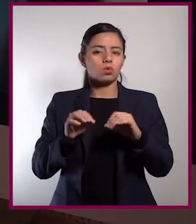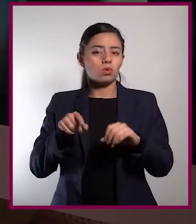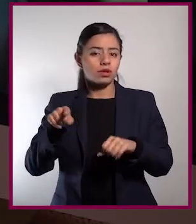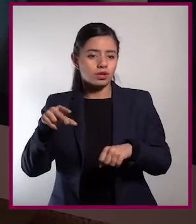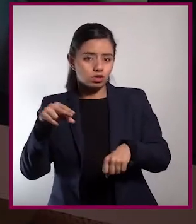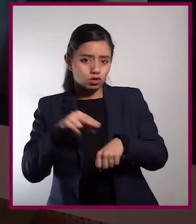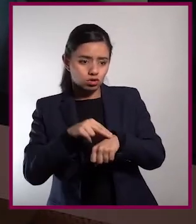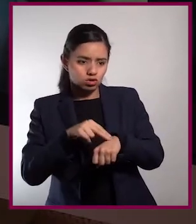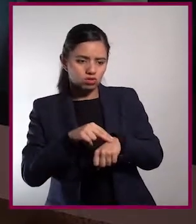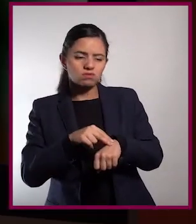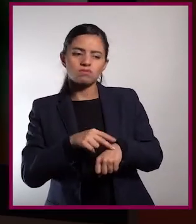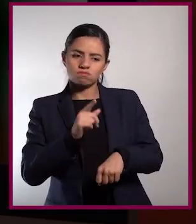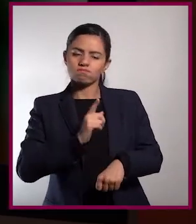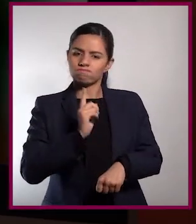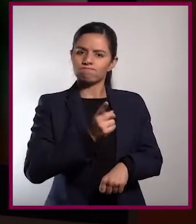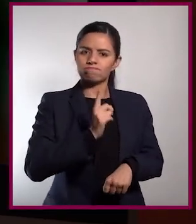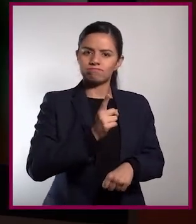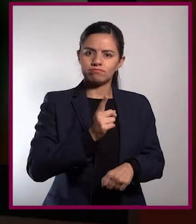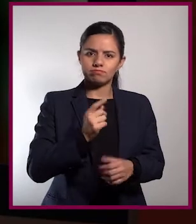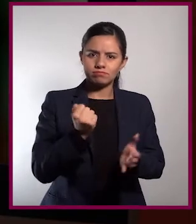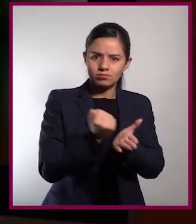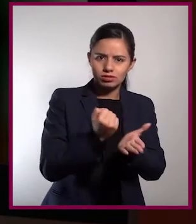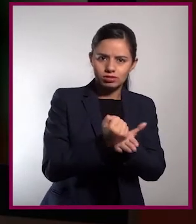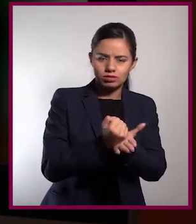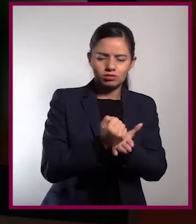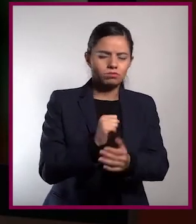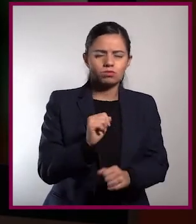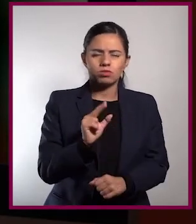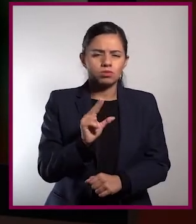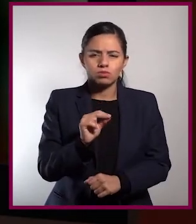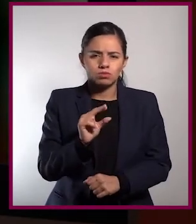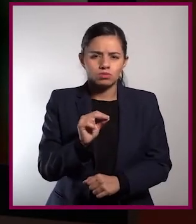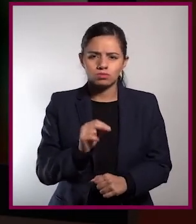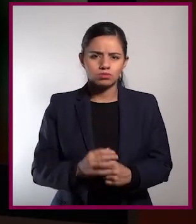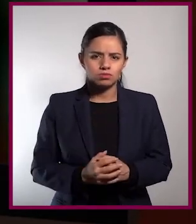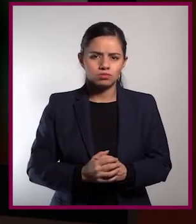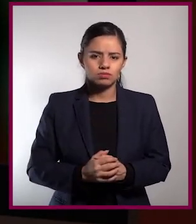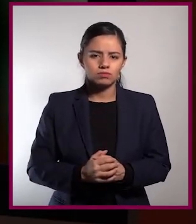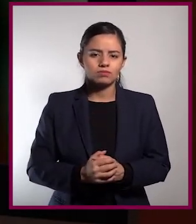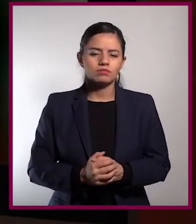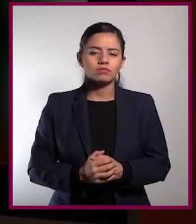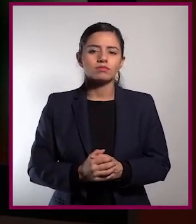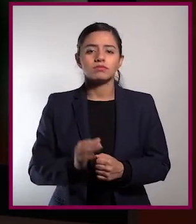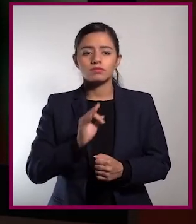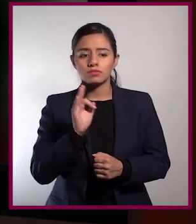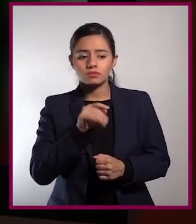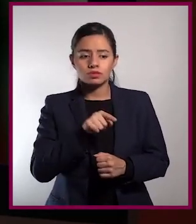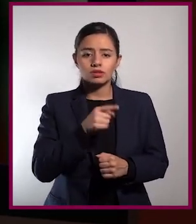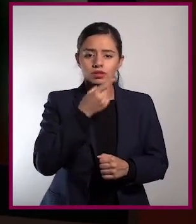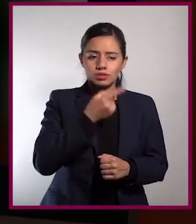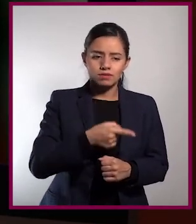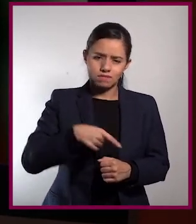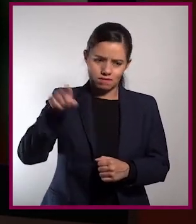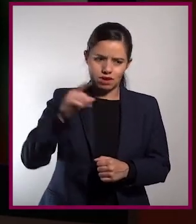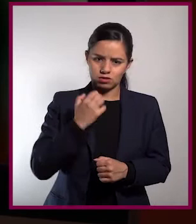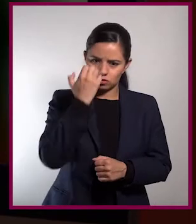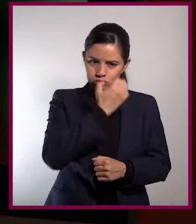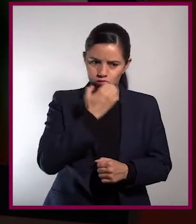ni el médico es quien para imponerle determinadas tratamientos o